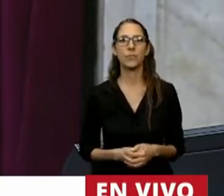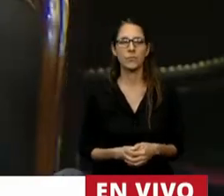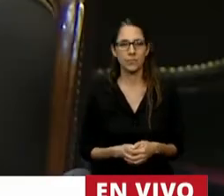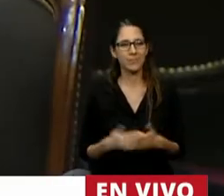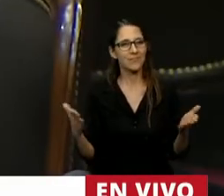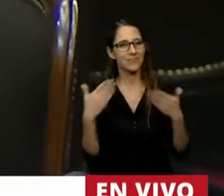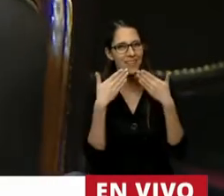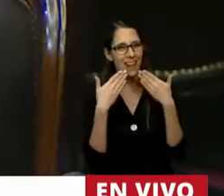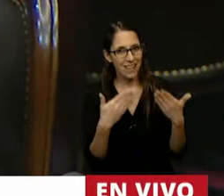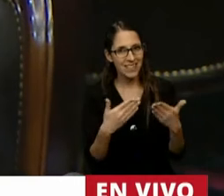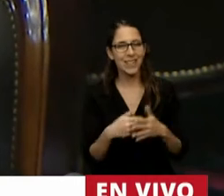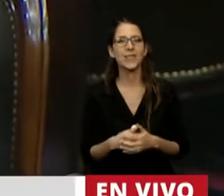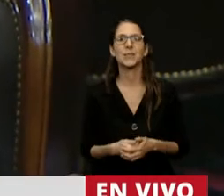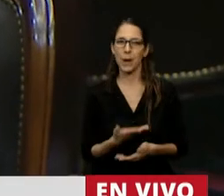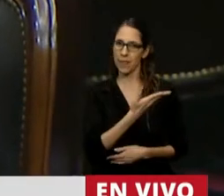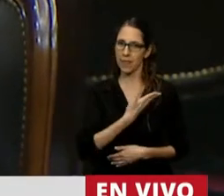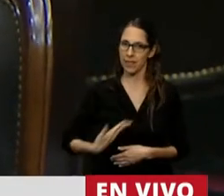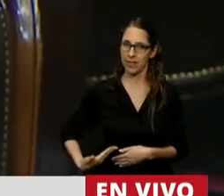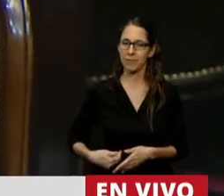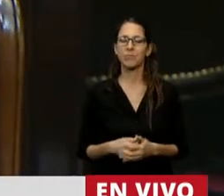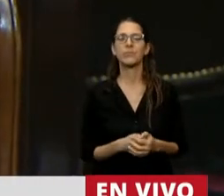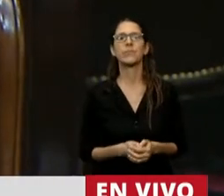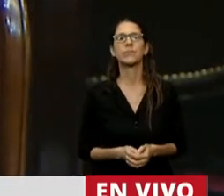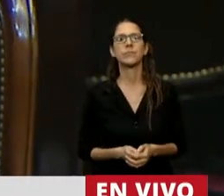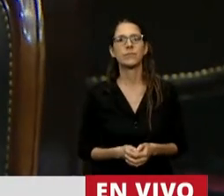Muchas gracias, presidente.